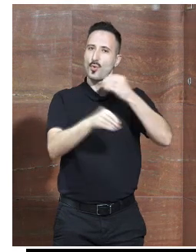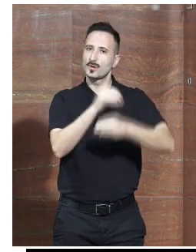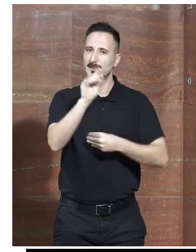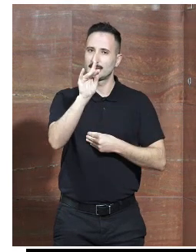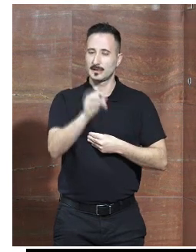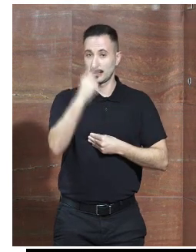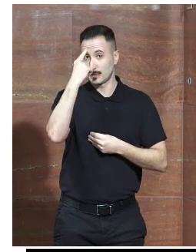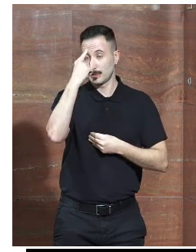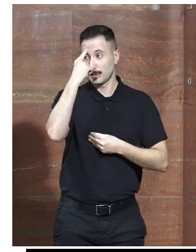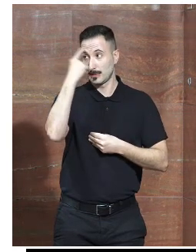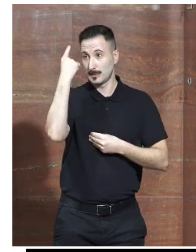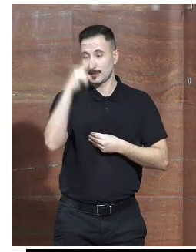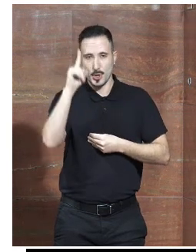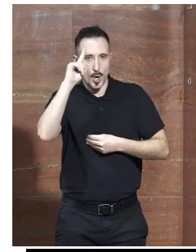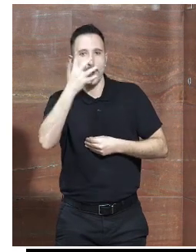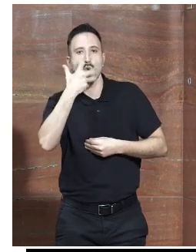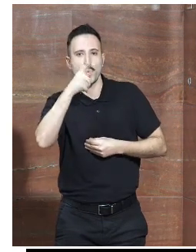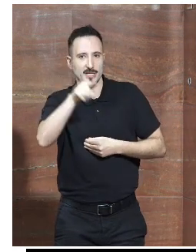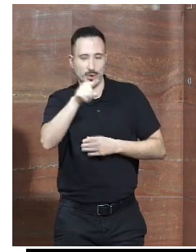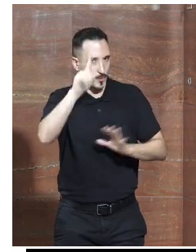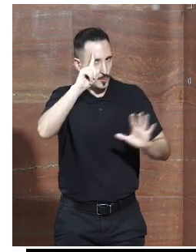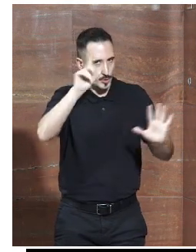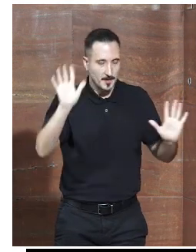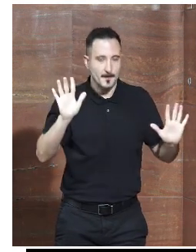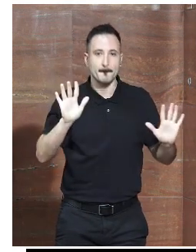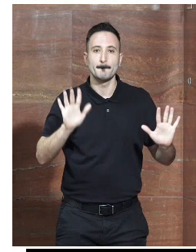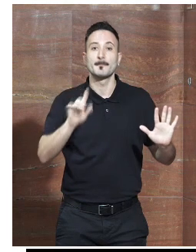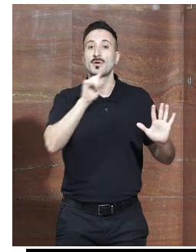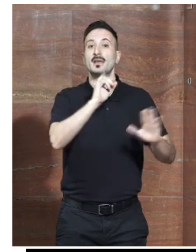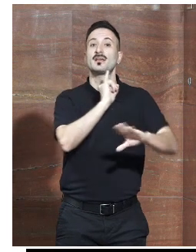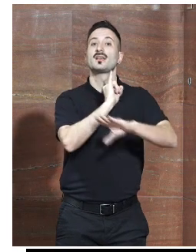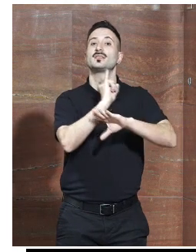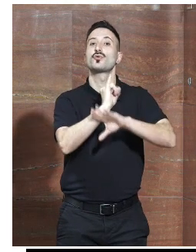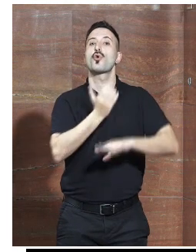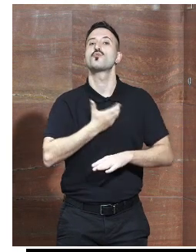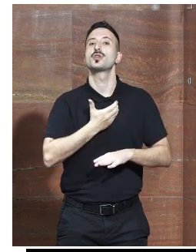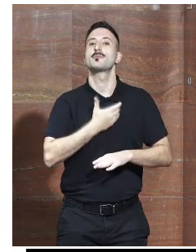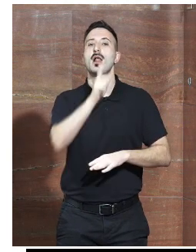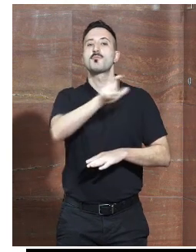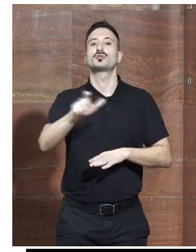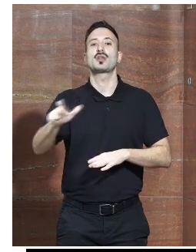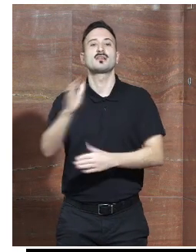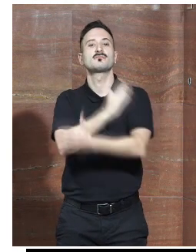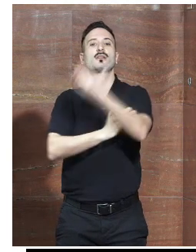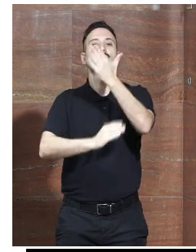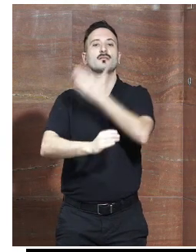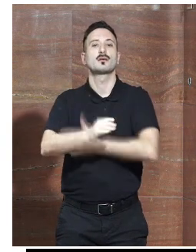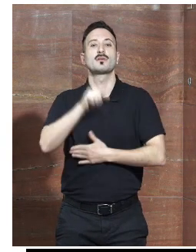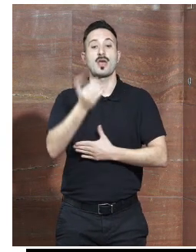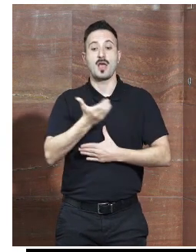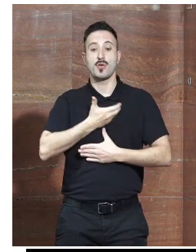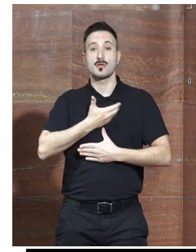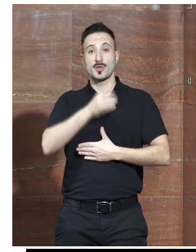sabéis que, bueno, no sé si lo conocéis, pero tenemos el Instituto Municipal de Personas con Discapacidad, que forma parte del